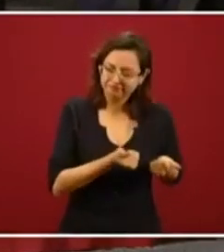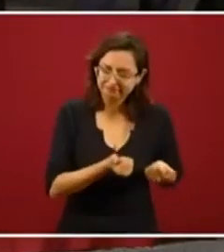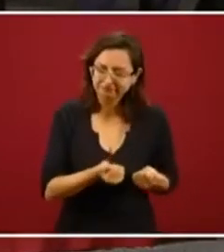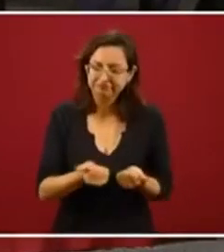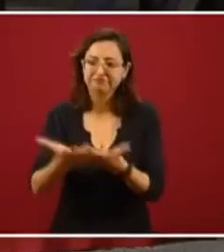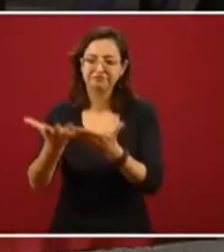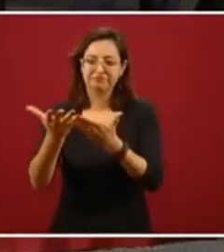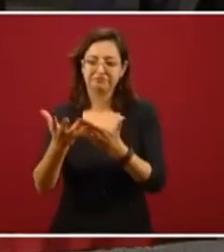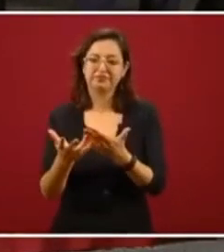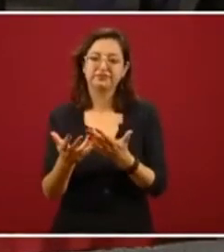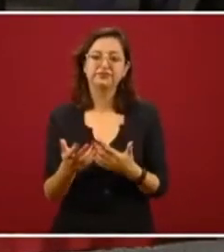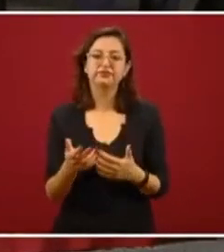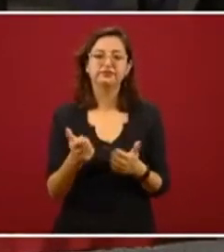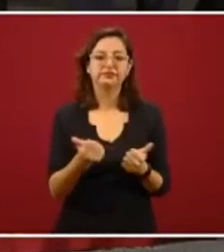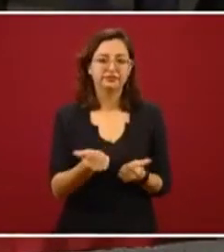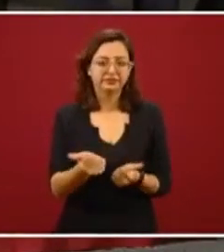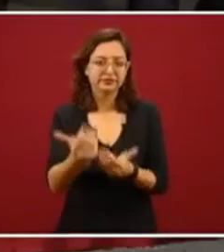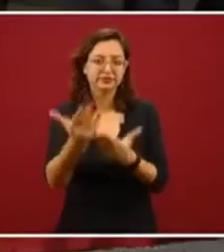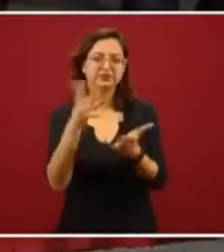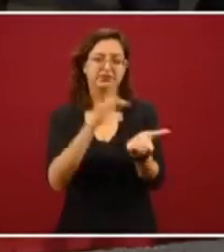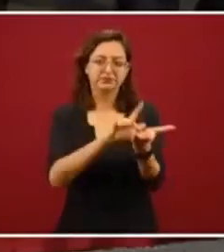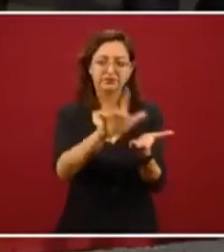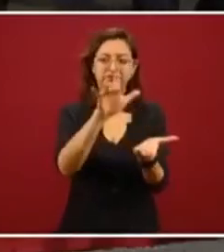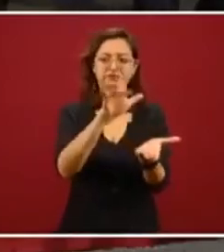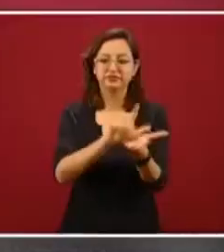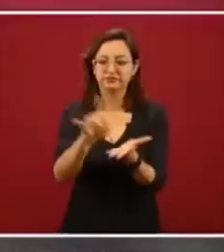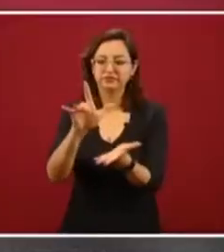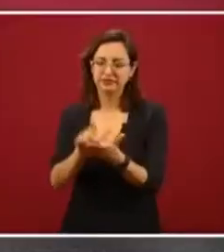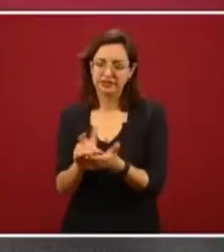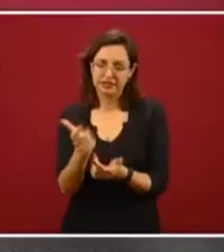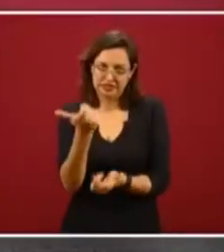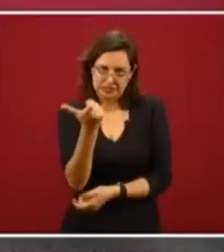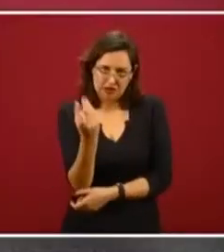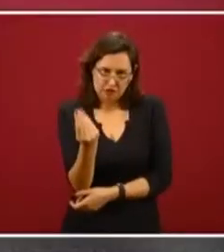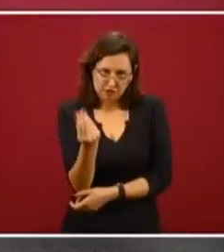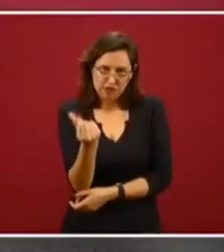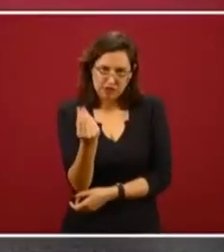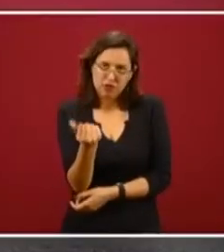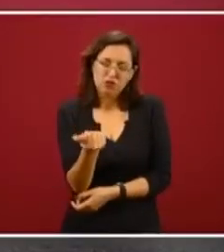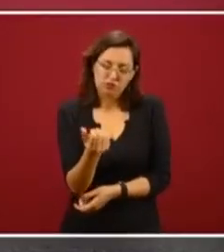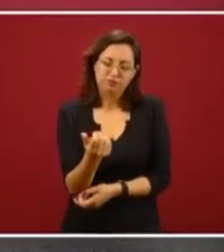con brigadas a los que reciben su apoyo en efectivo.